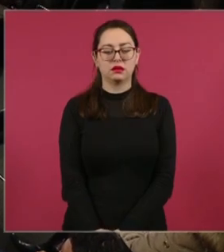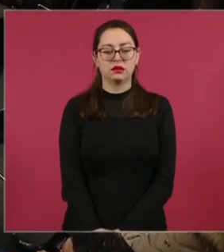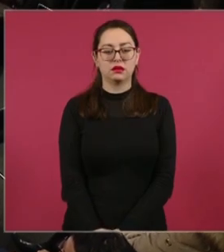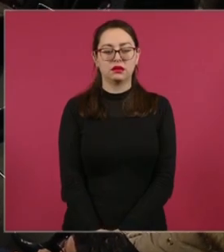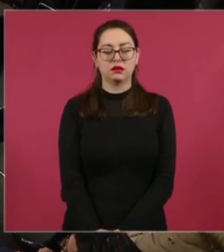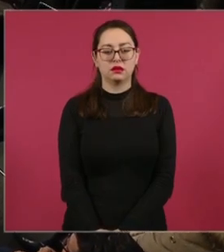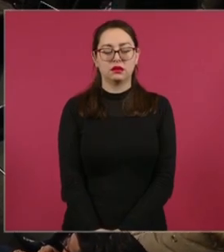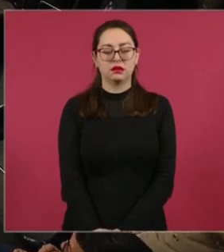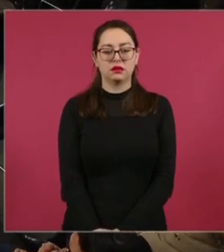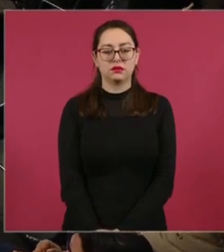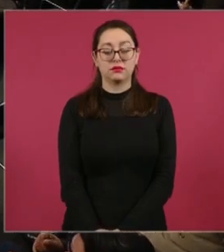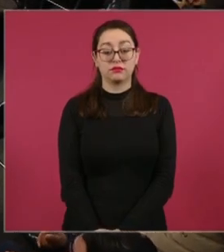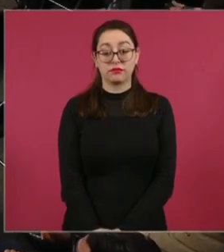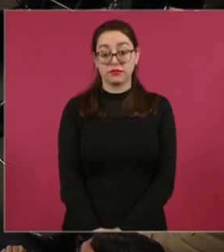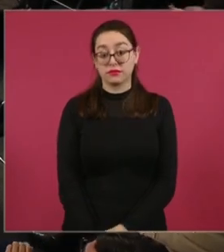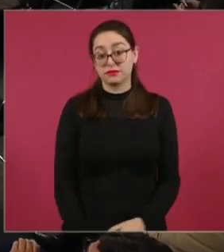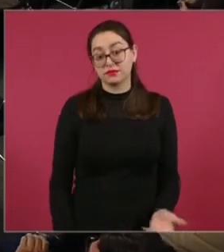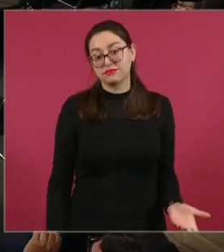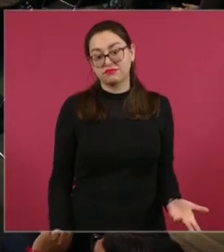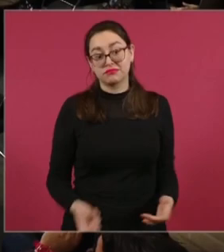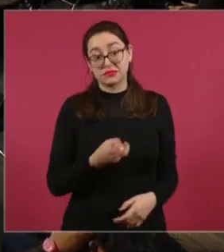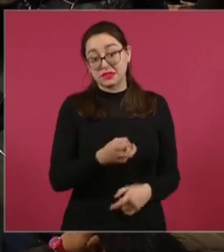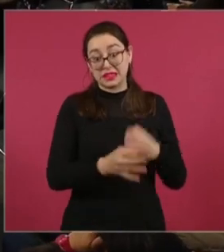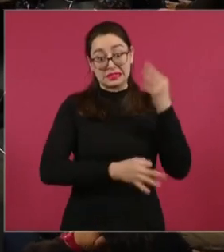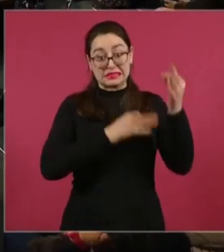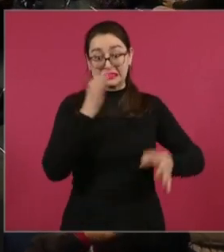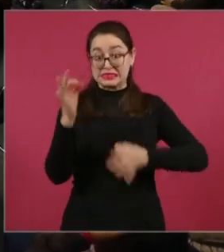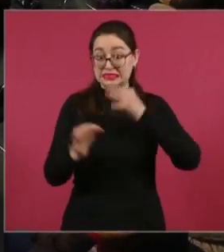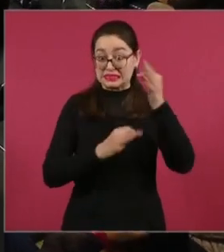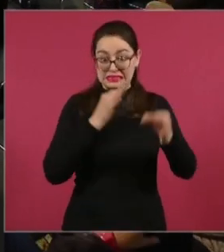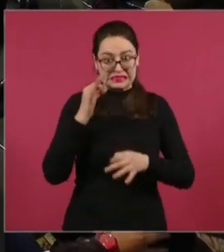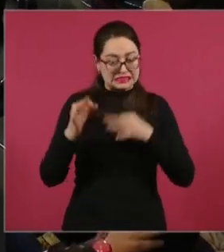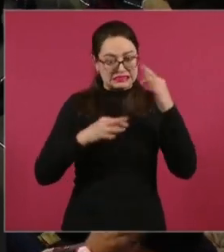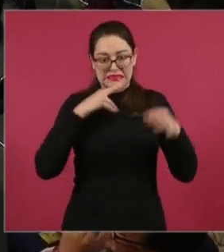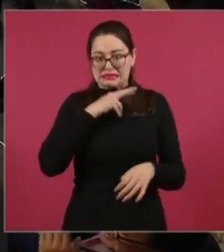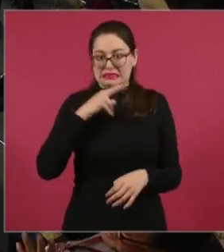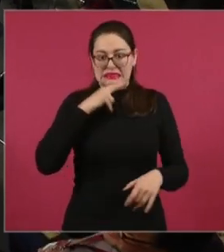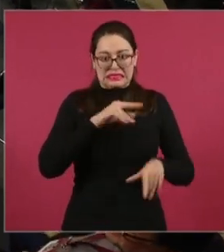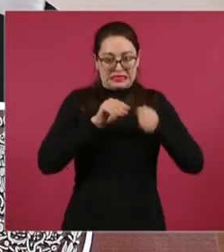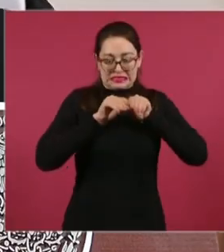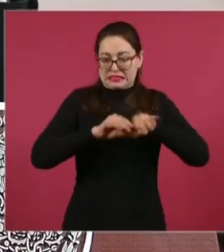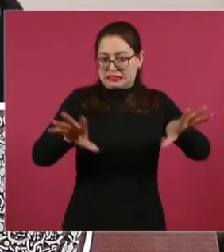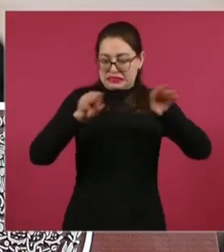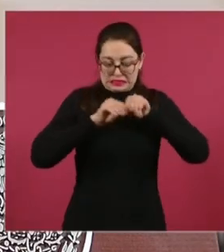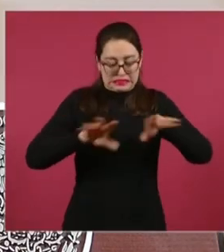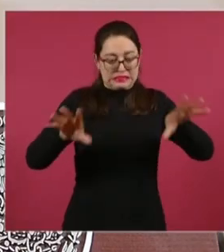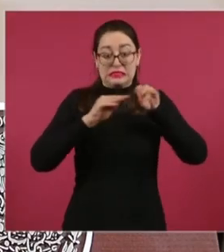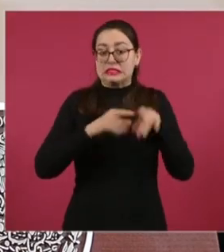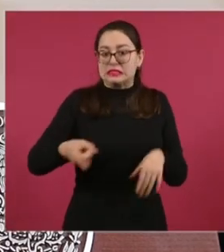Y todo esto, todo esto es armado,